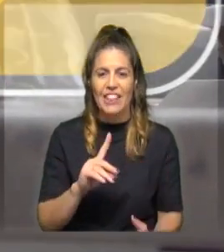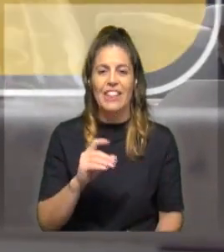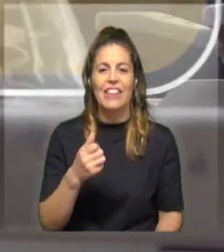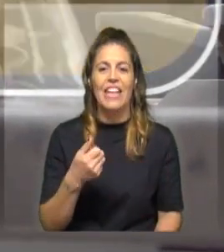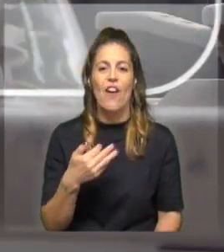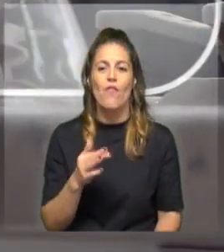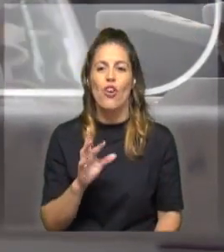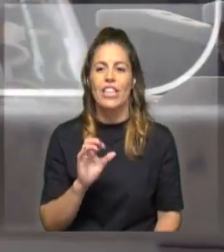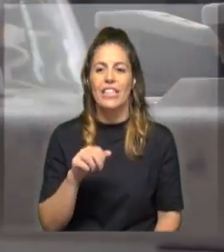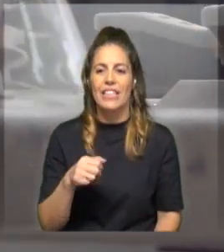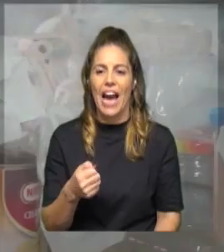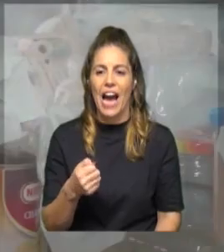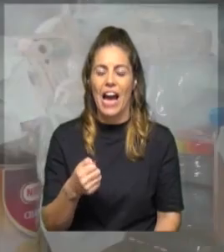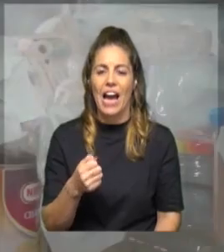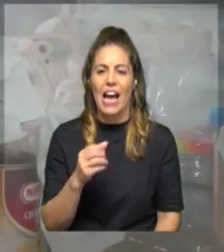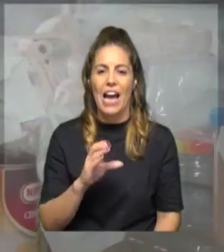que es